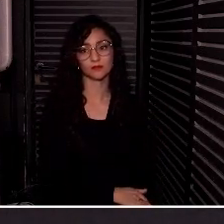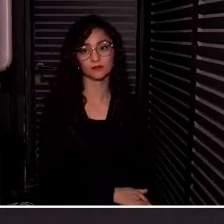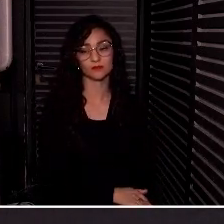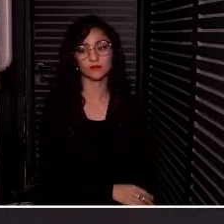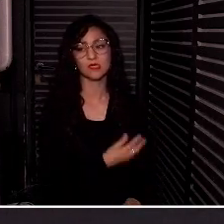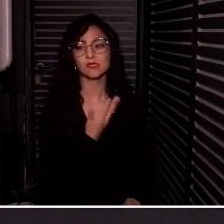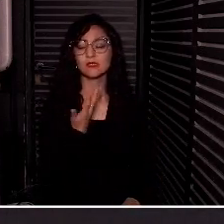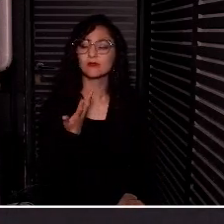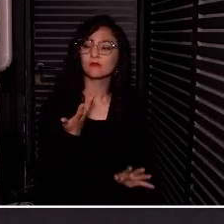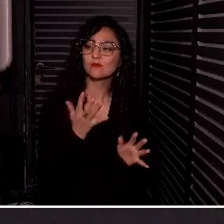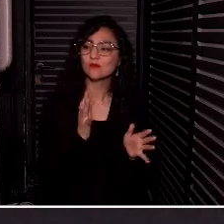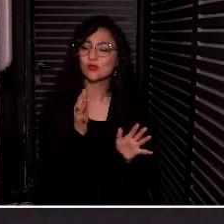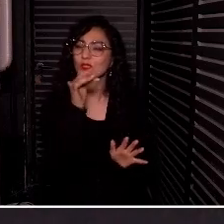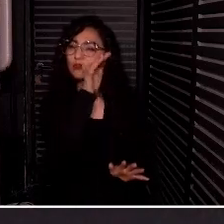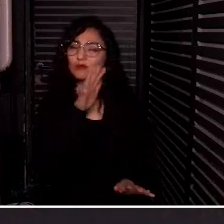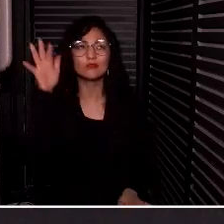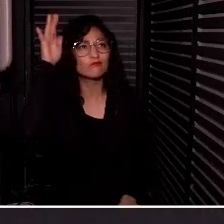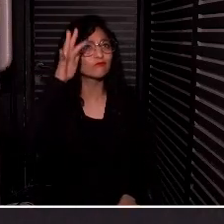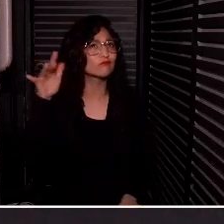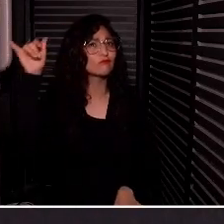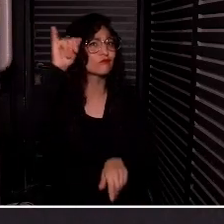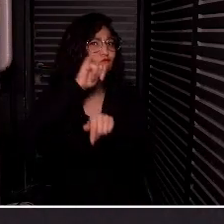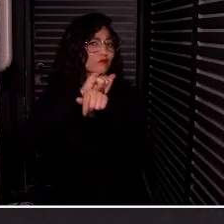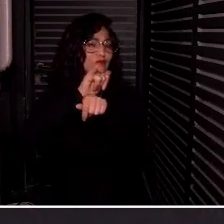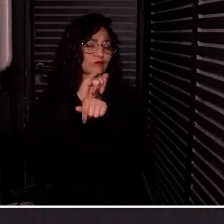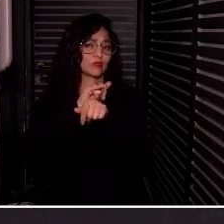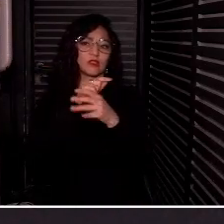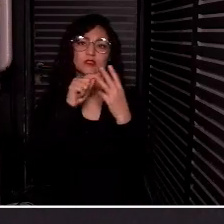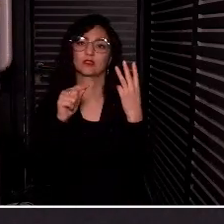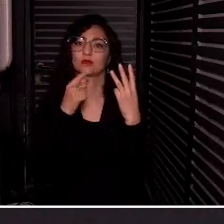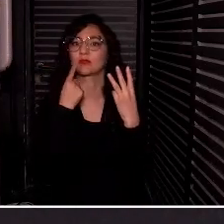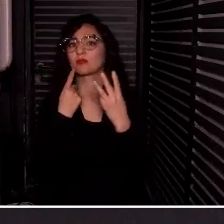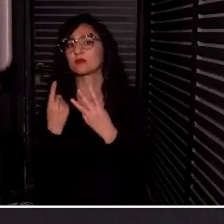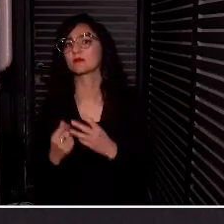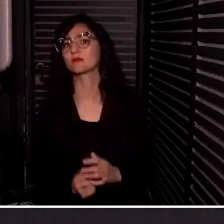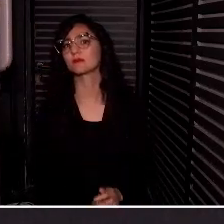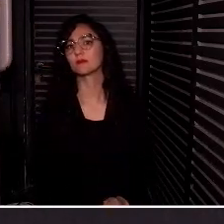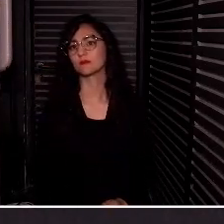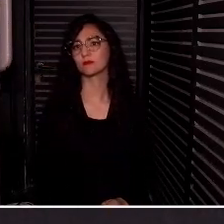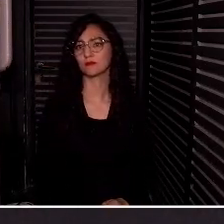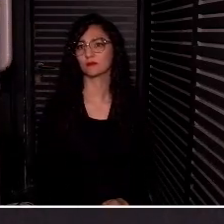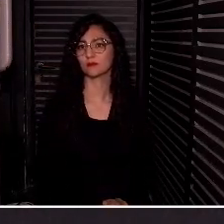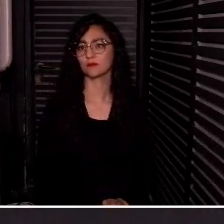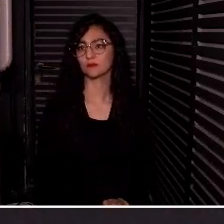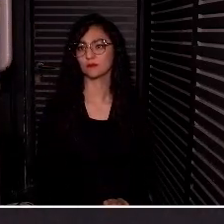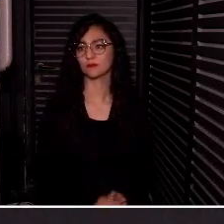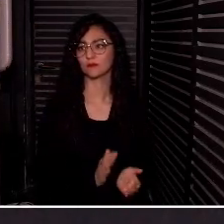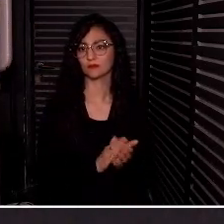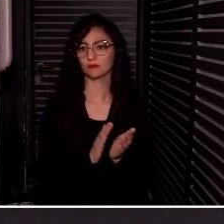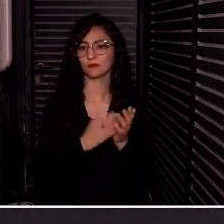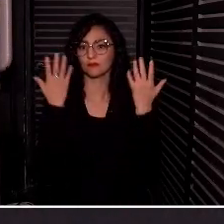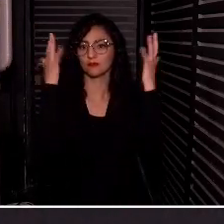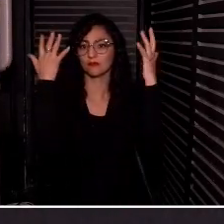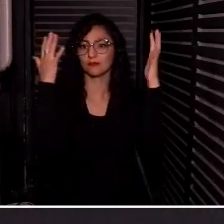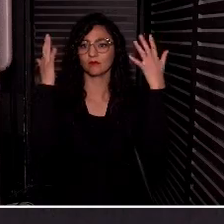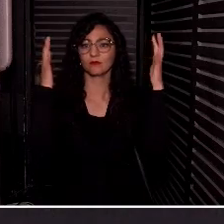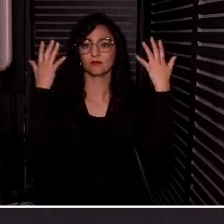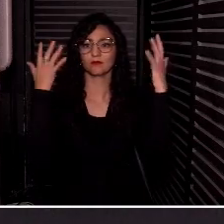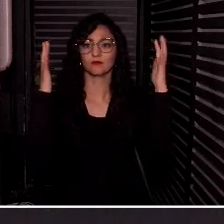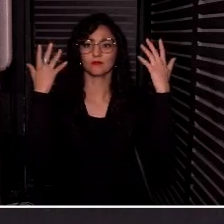eh fantasioso Esas son las tres preguntas ya yo les pido muy breve porque viene una segunda mesa